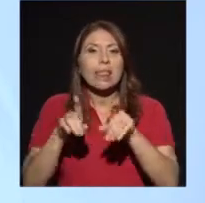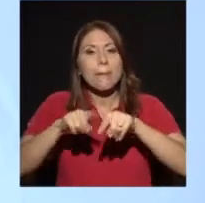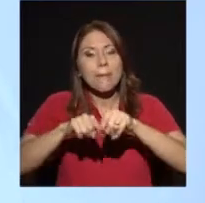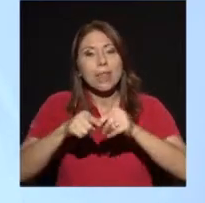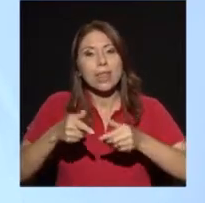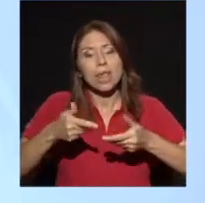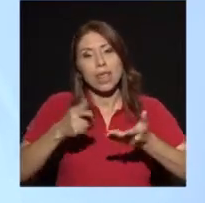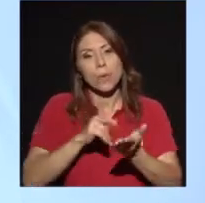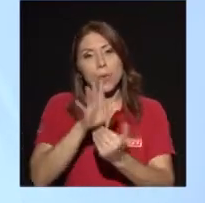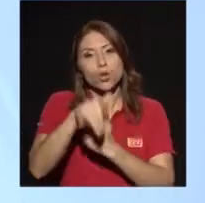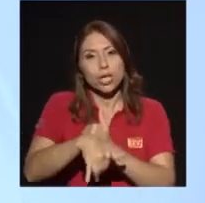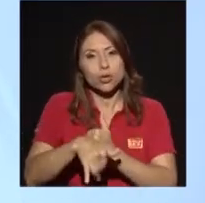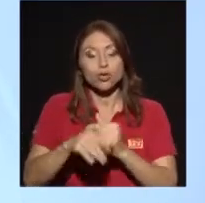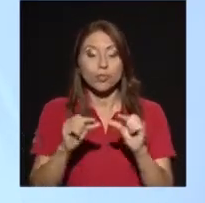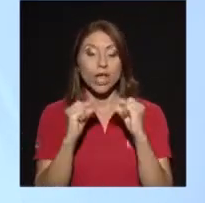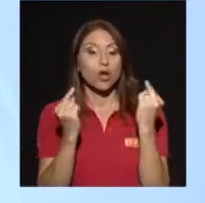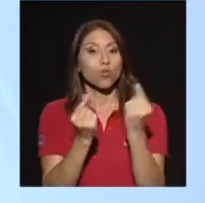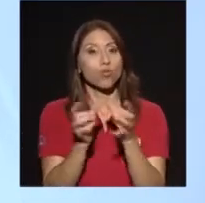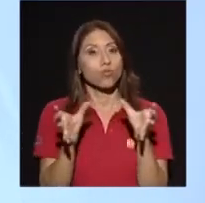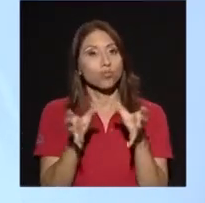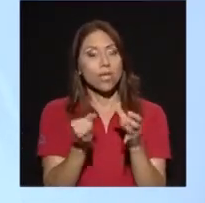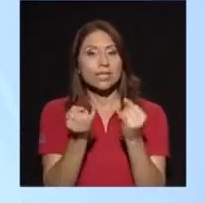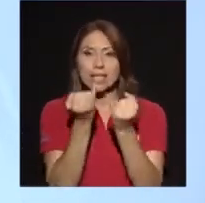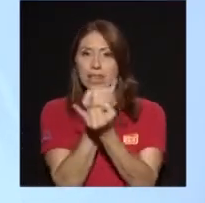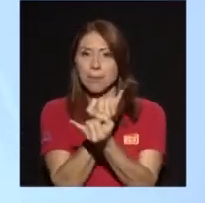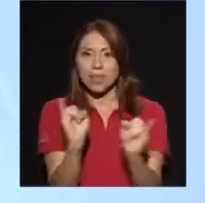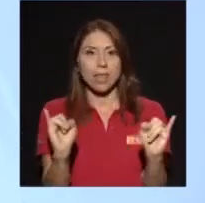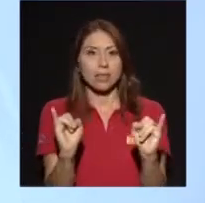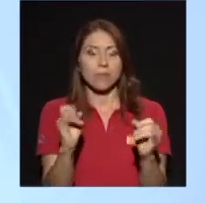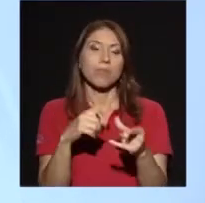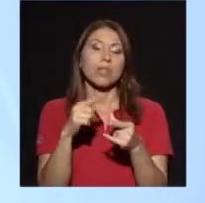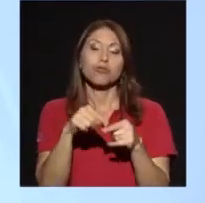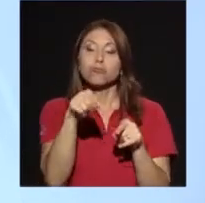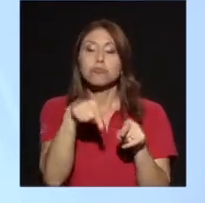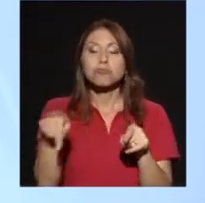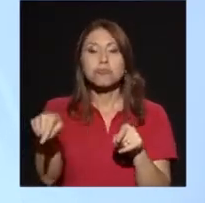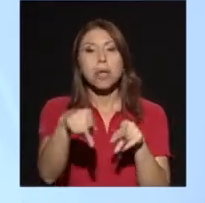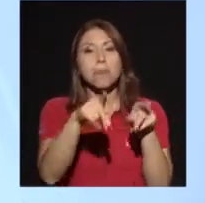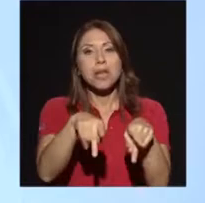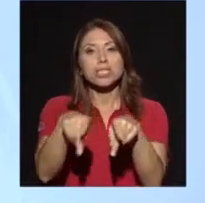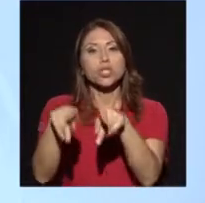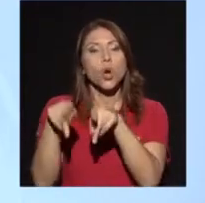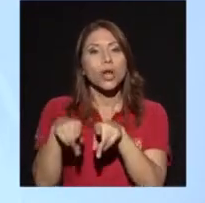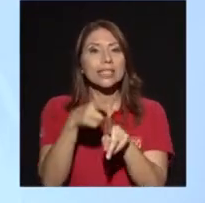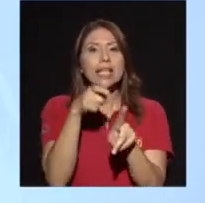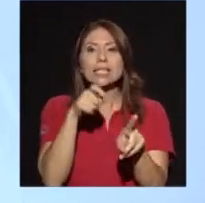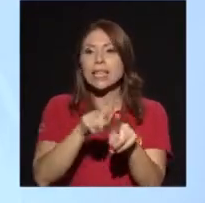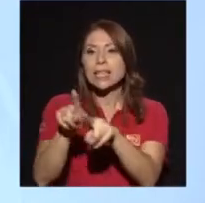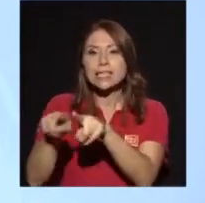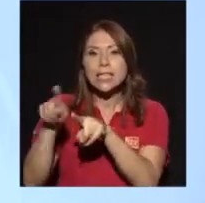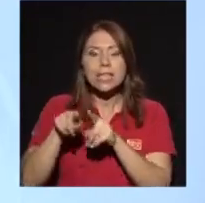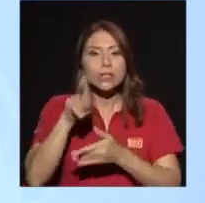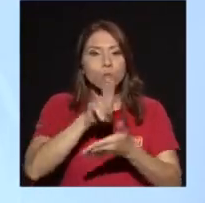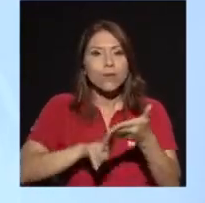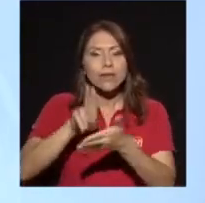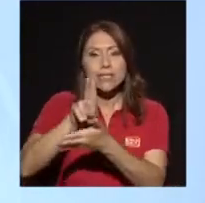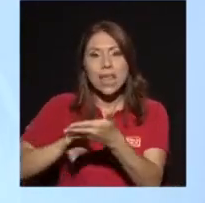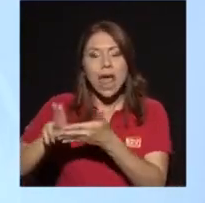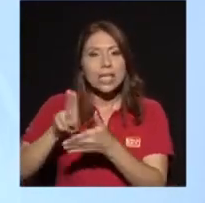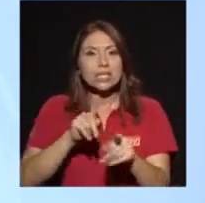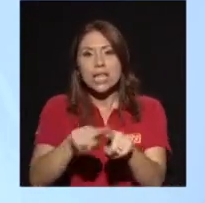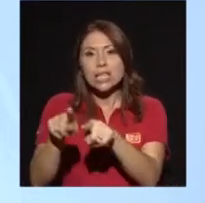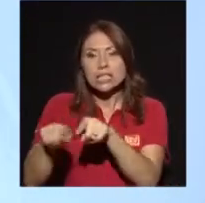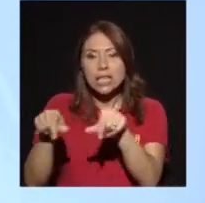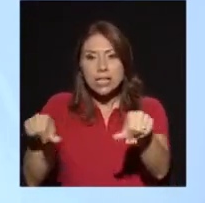El colectivo es independiente, entonces hay personas, ¿verdad?, de distintas universidades o de distintos espacios que el